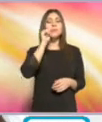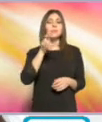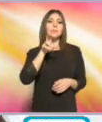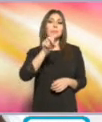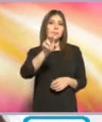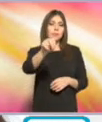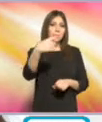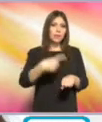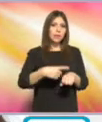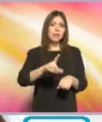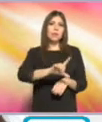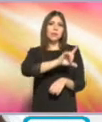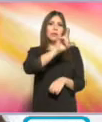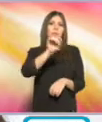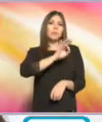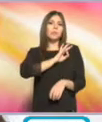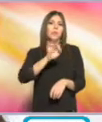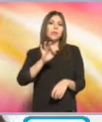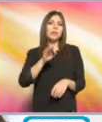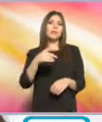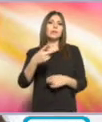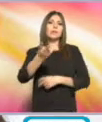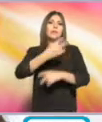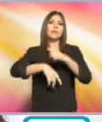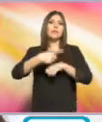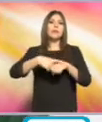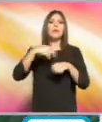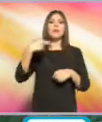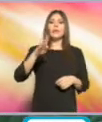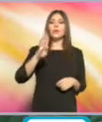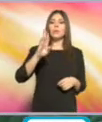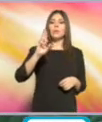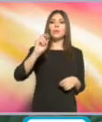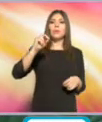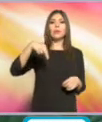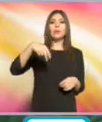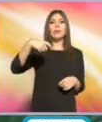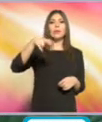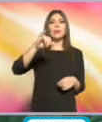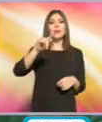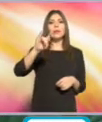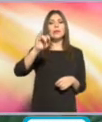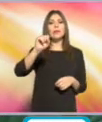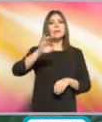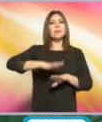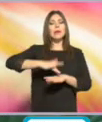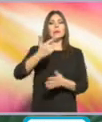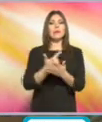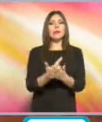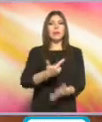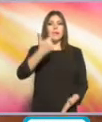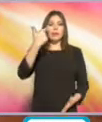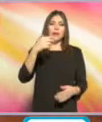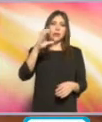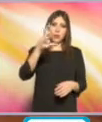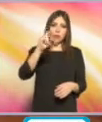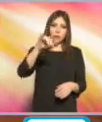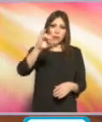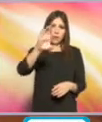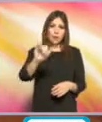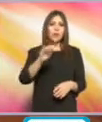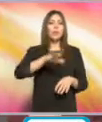frecuente puede pasar a una bronquitis crónica, que ese es un problema ya más difícil de tratar. Claro. Entonces sí es importante detectarlo